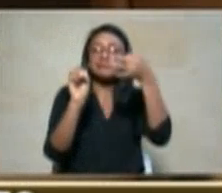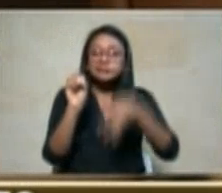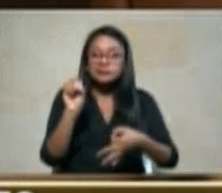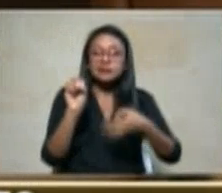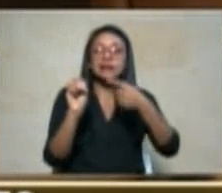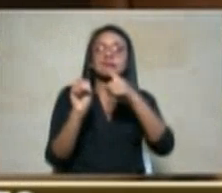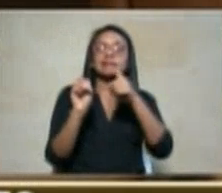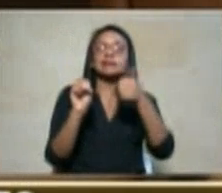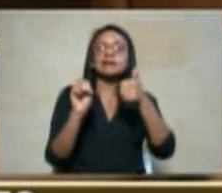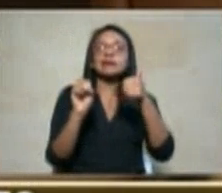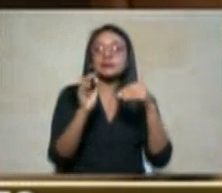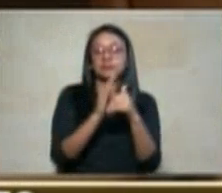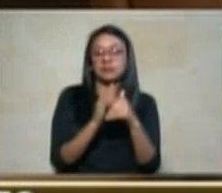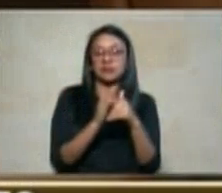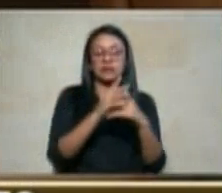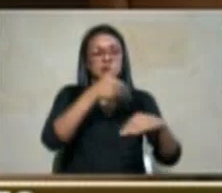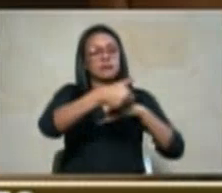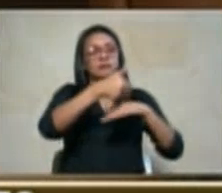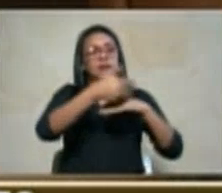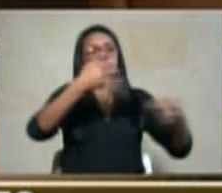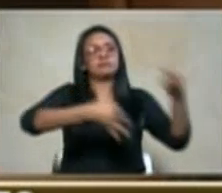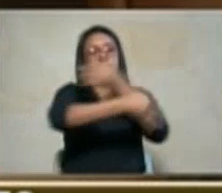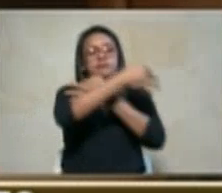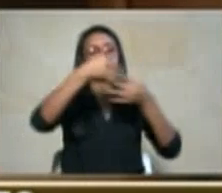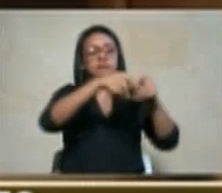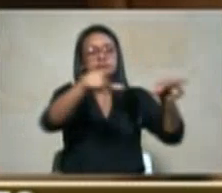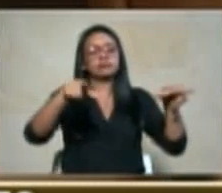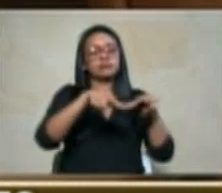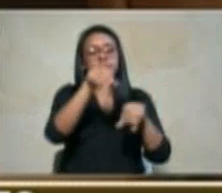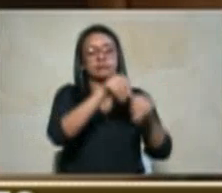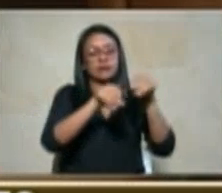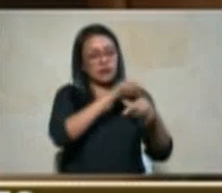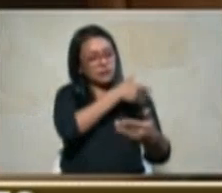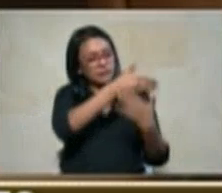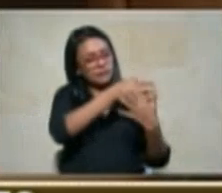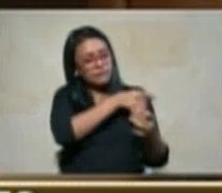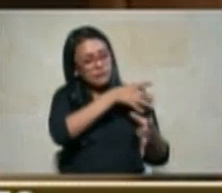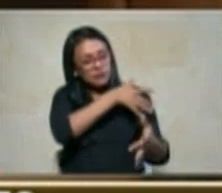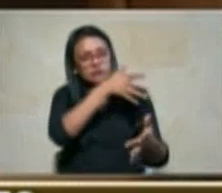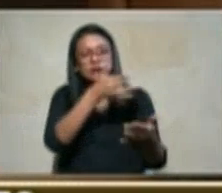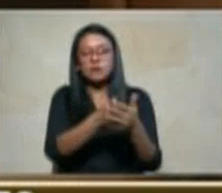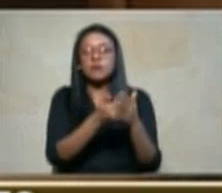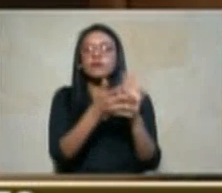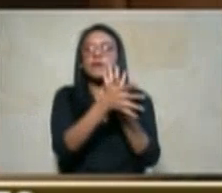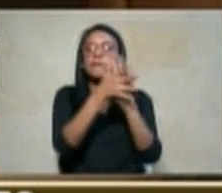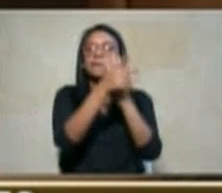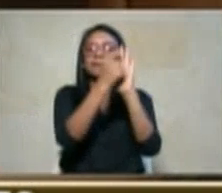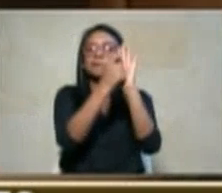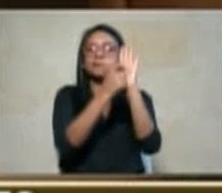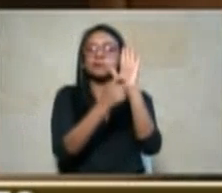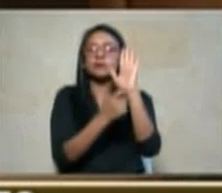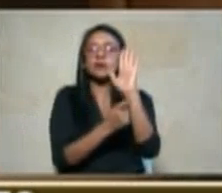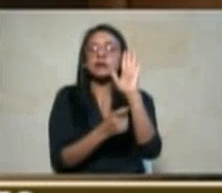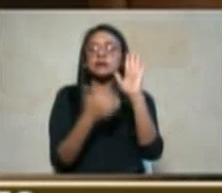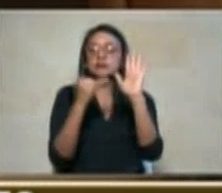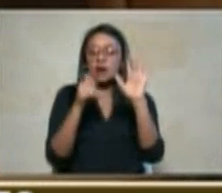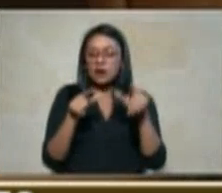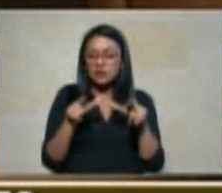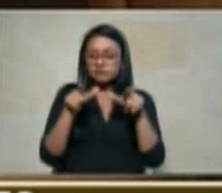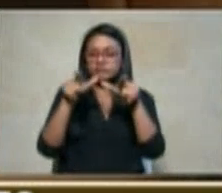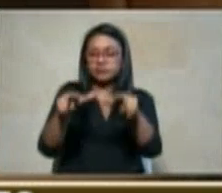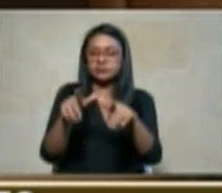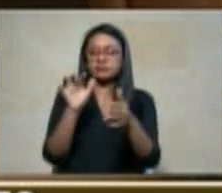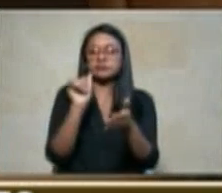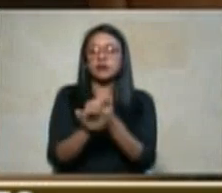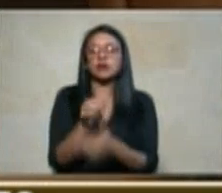víctimas, son alrededor de 800 quienes han pedido sustitución de tierras, y a la fecha los datos que tenemos es que solamente se han restituido